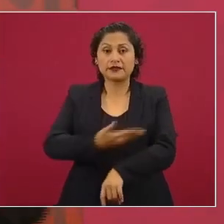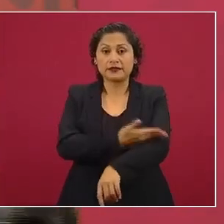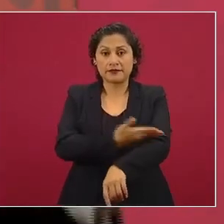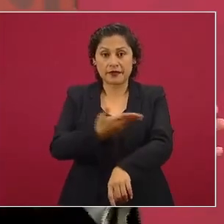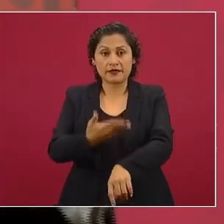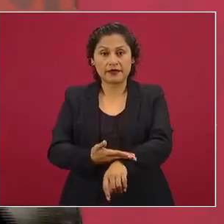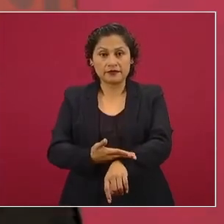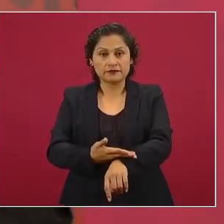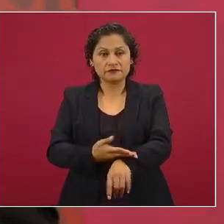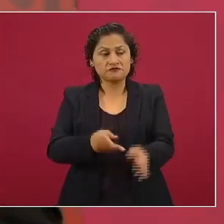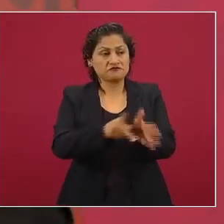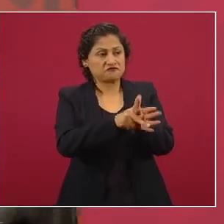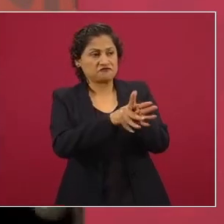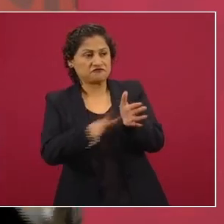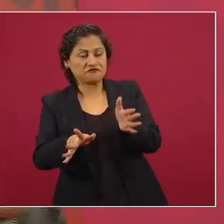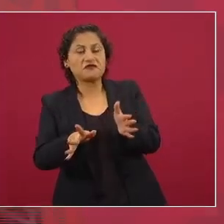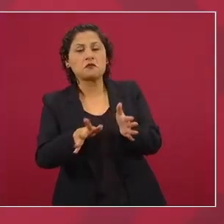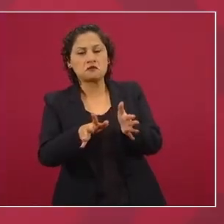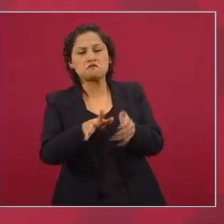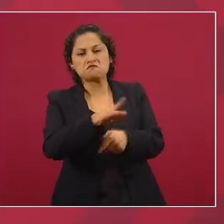Casi todos.